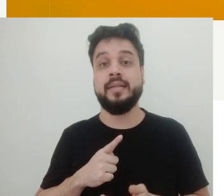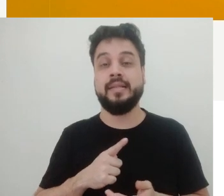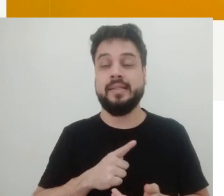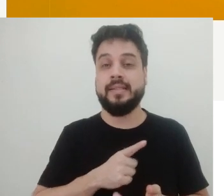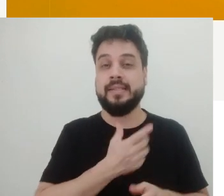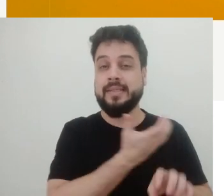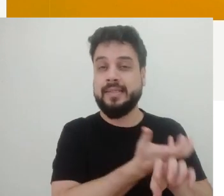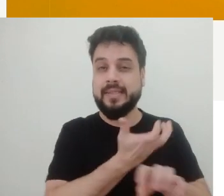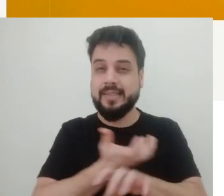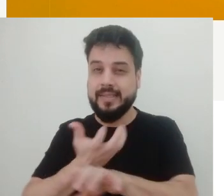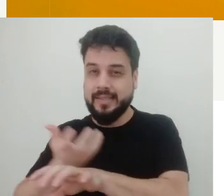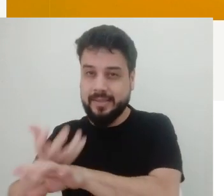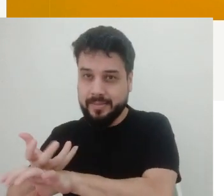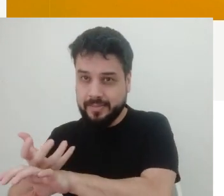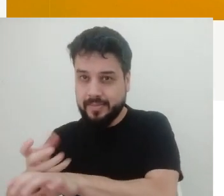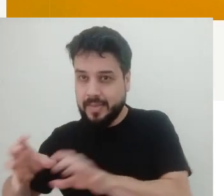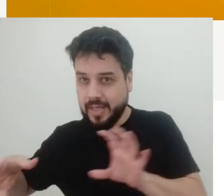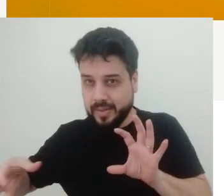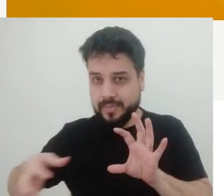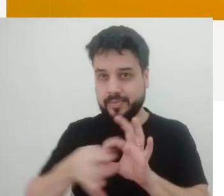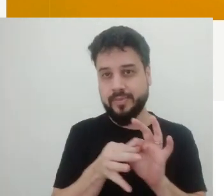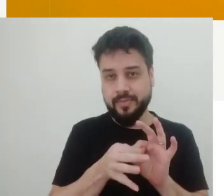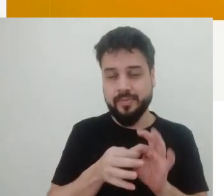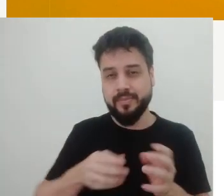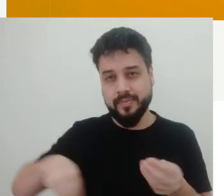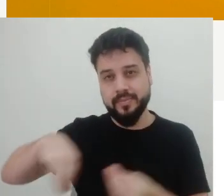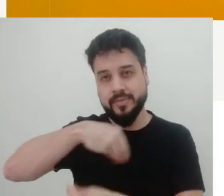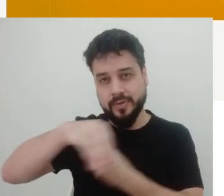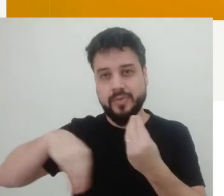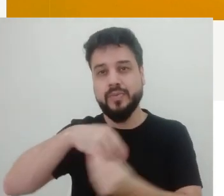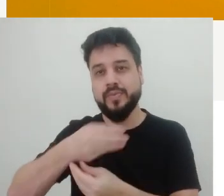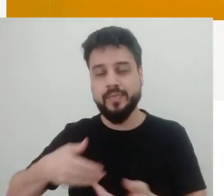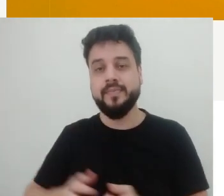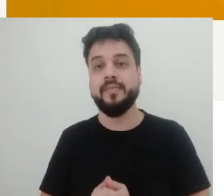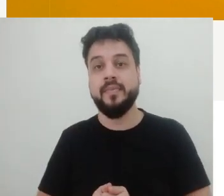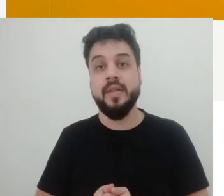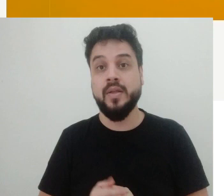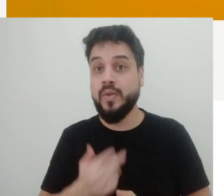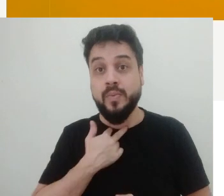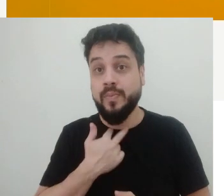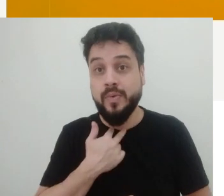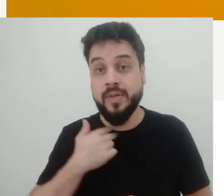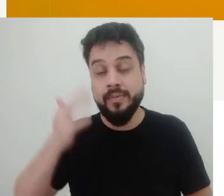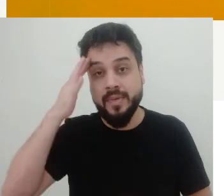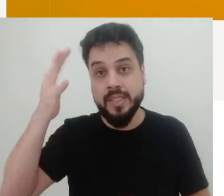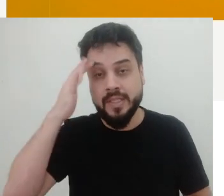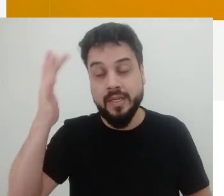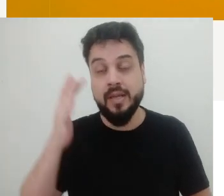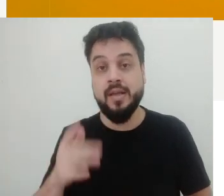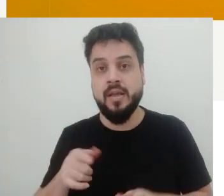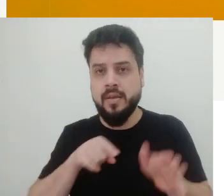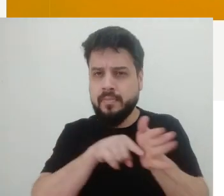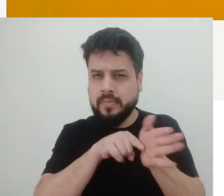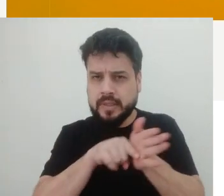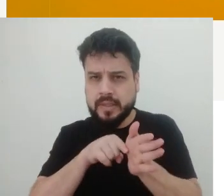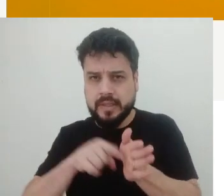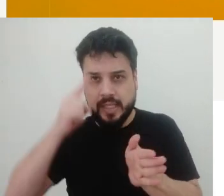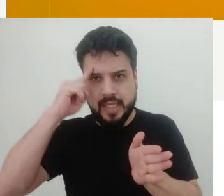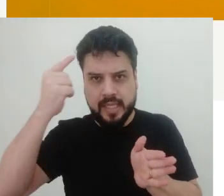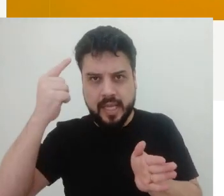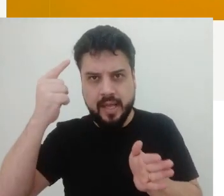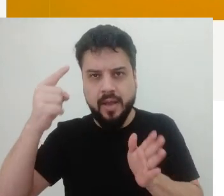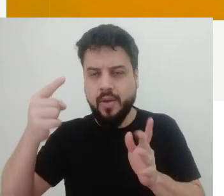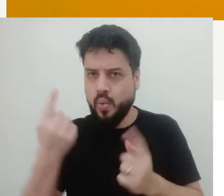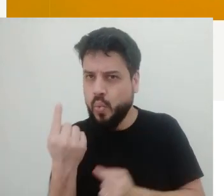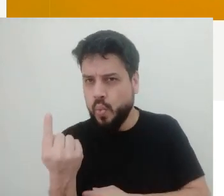disciplinar. Y me explico sobre esto. ¿Qué quiero decir? Yo comencé trabajando